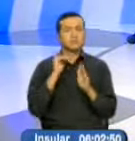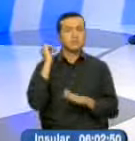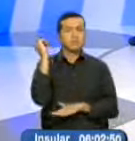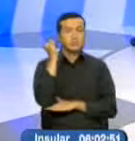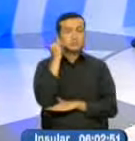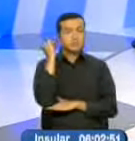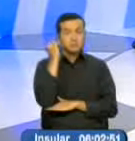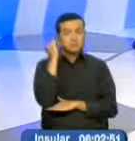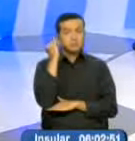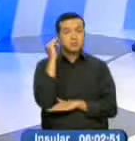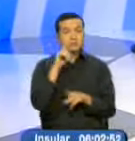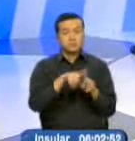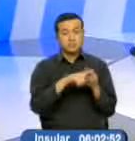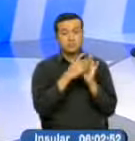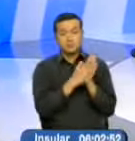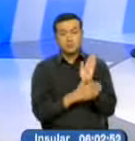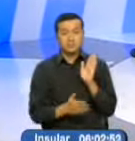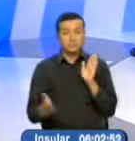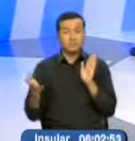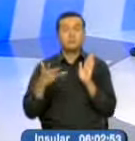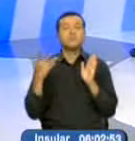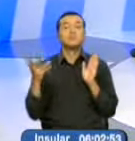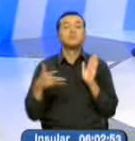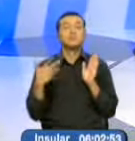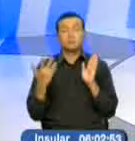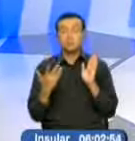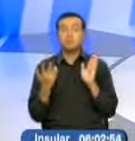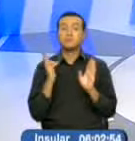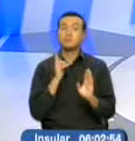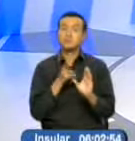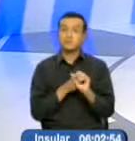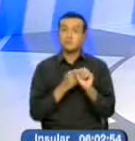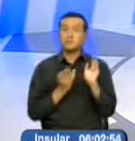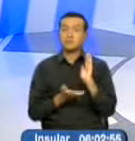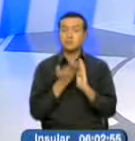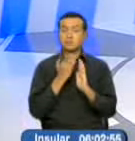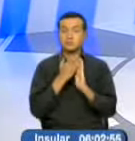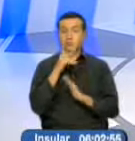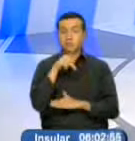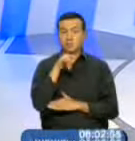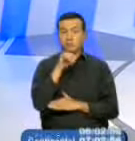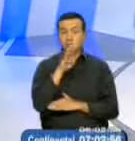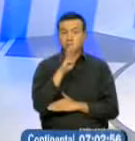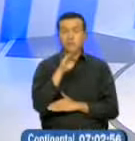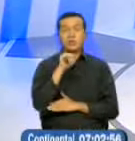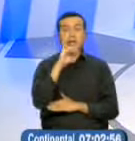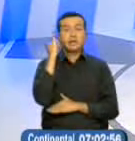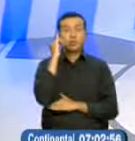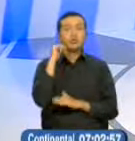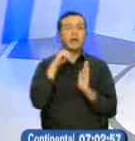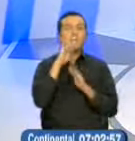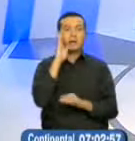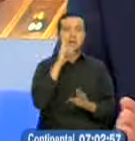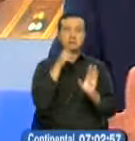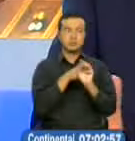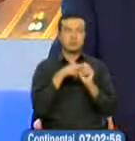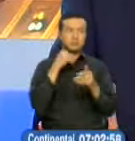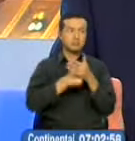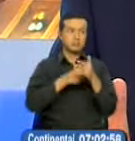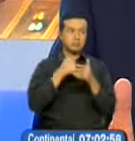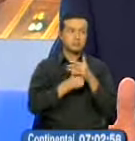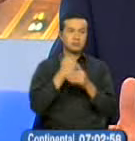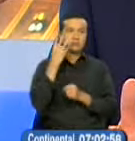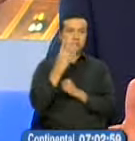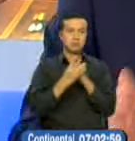industrial comience a crecer en la participación en relación al Producto Interno Bruto. Y ese es un gran reto que hay para los